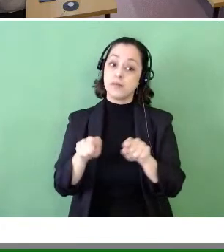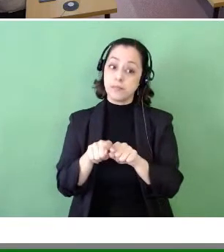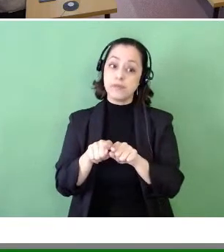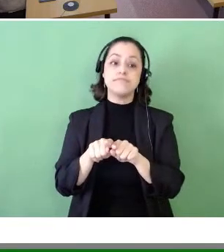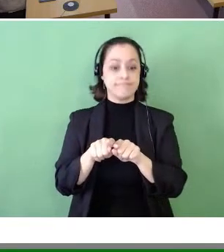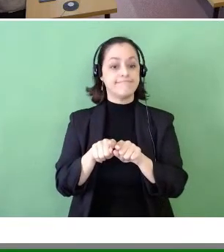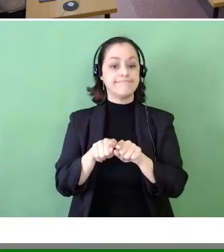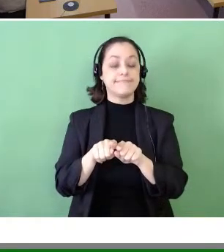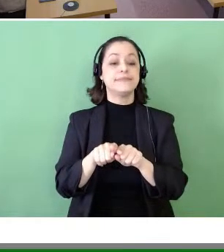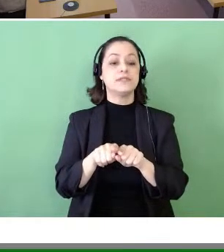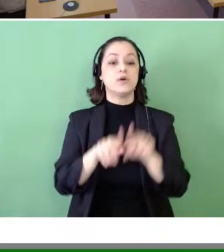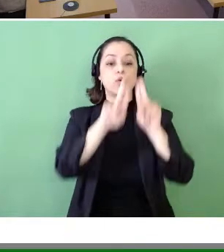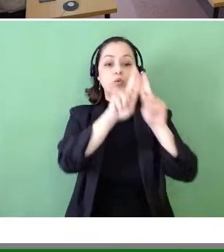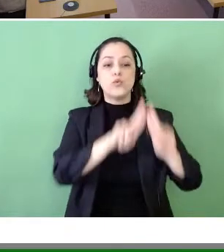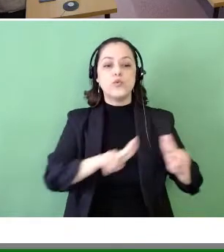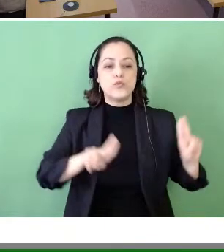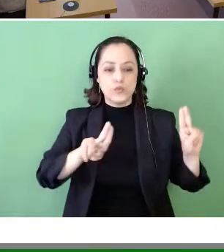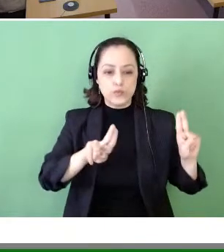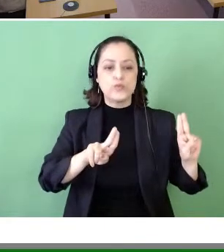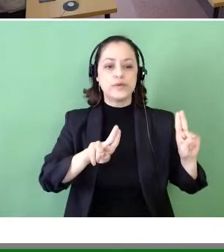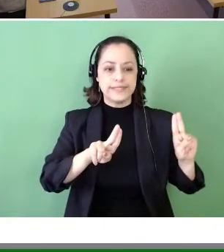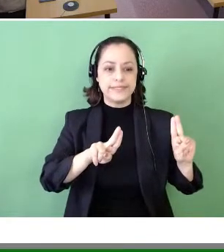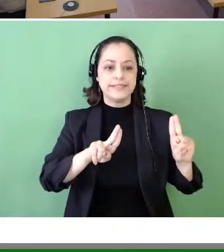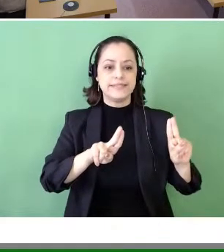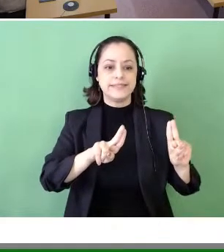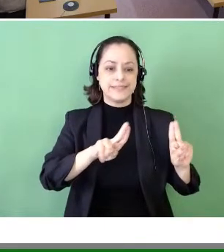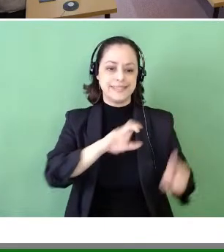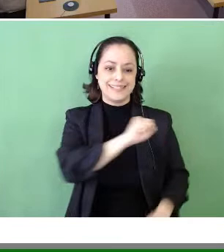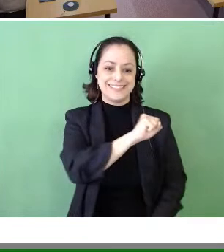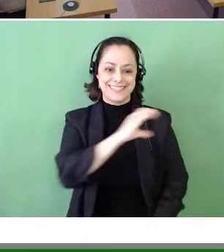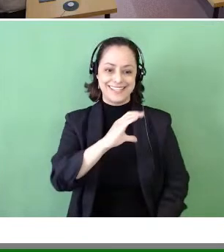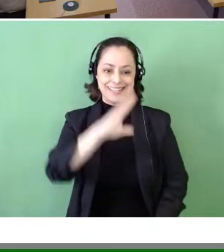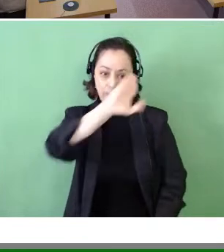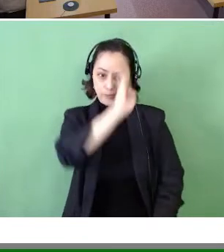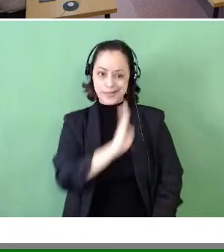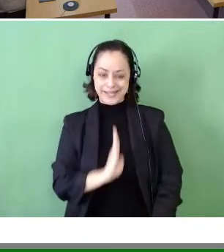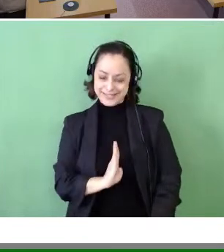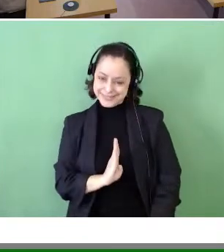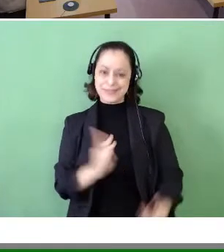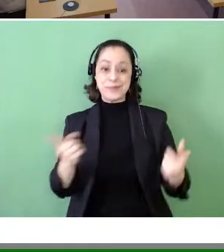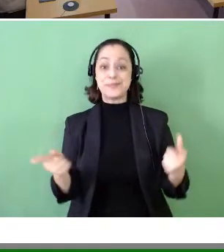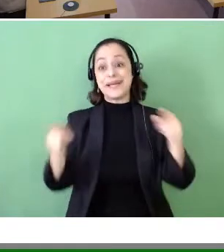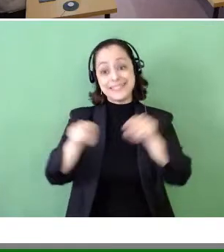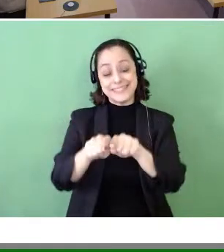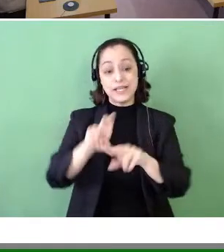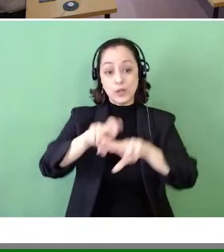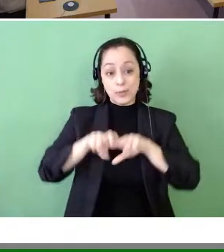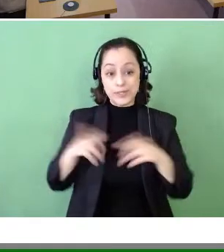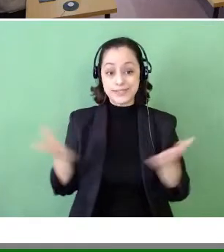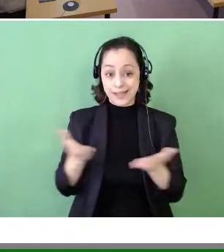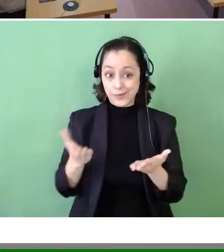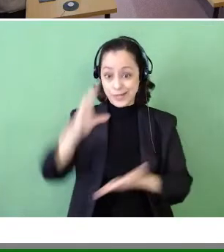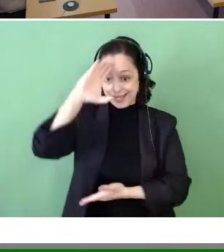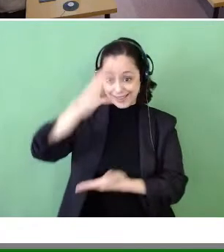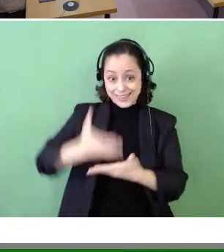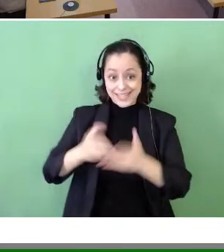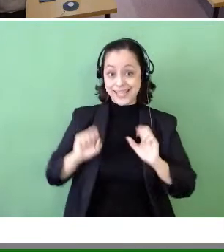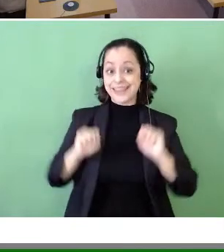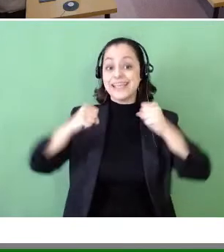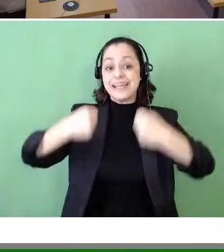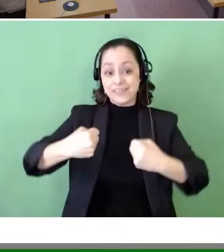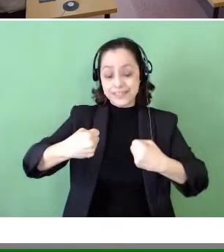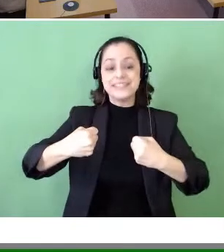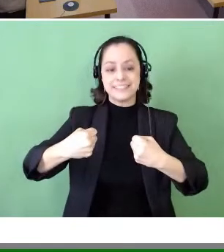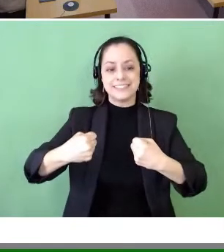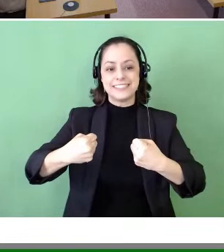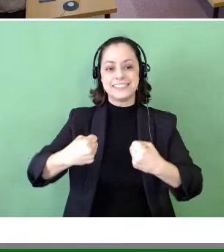la Universidad Federal de Santa Catarina, en Brasil. Y por eso esta tesis, esta defensa ocurre